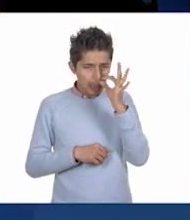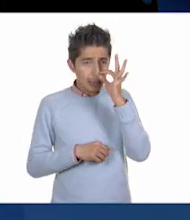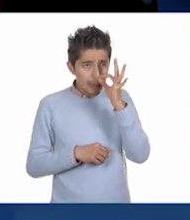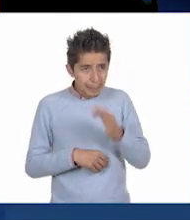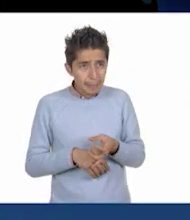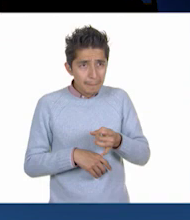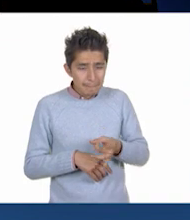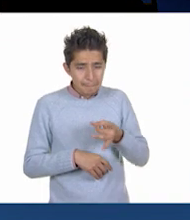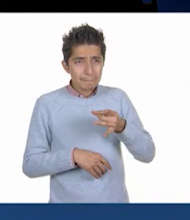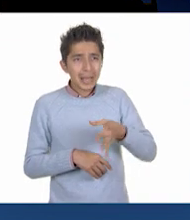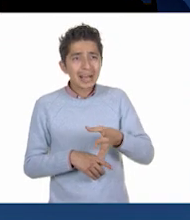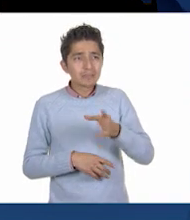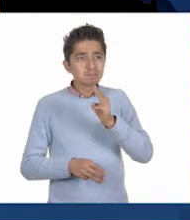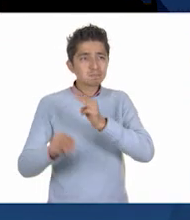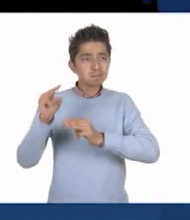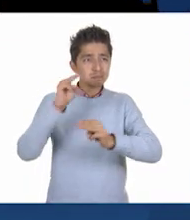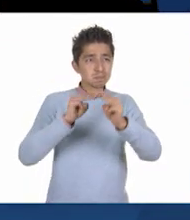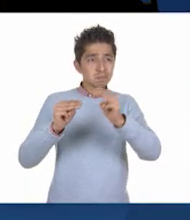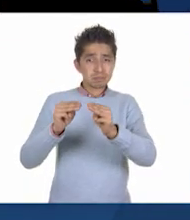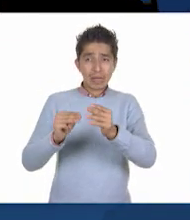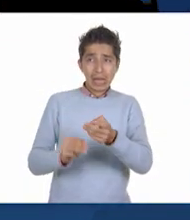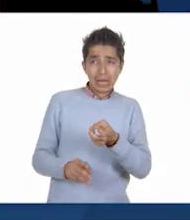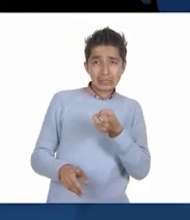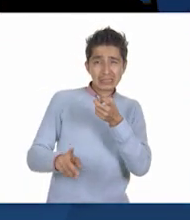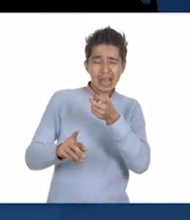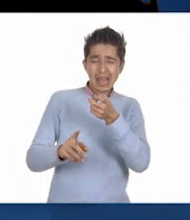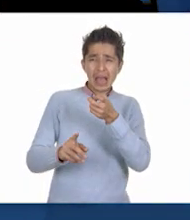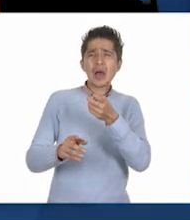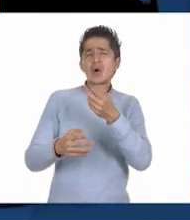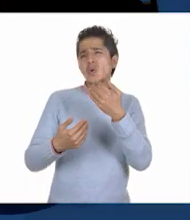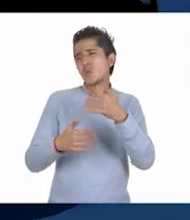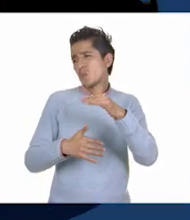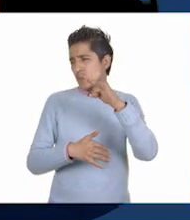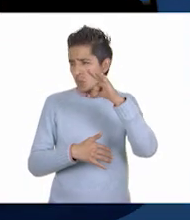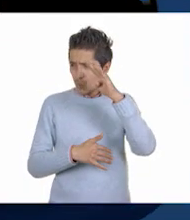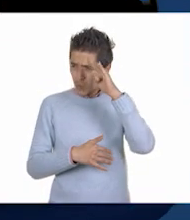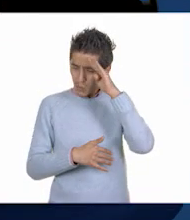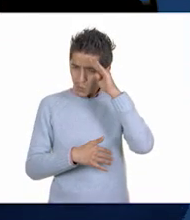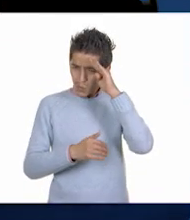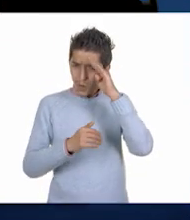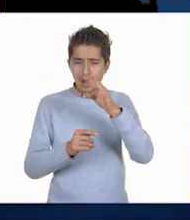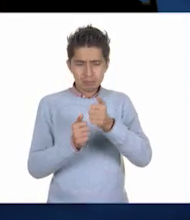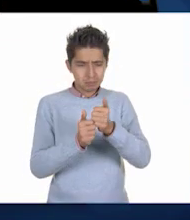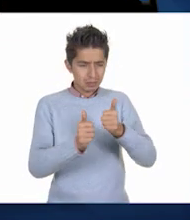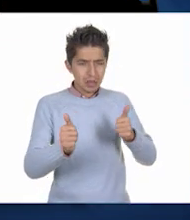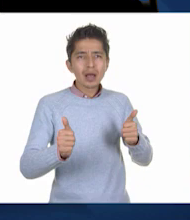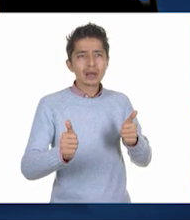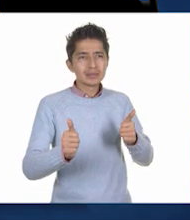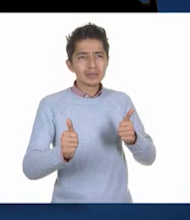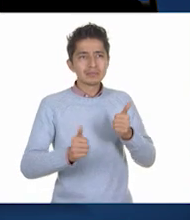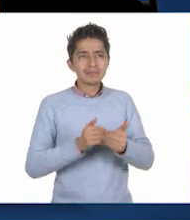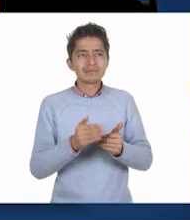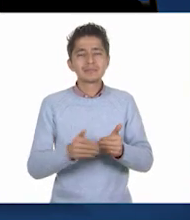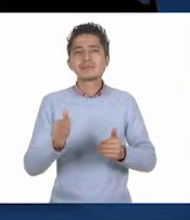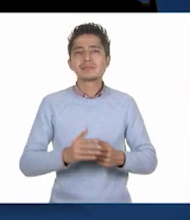muy allá de los cerros últimos, muy atrás, pero mucho de la llanada interminable.